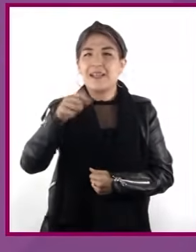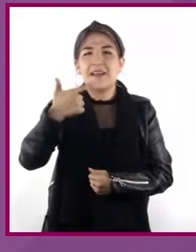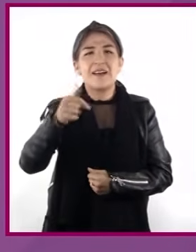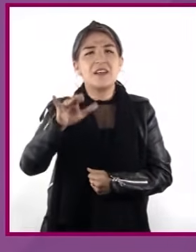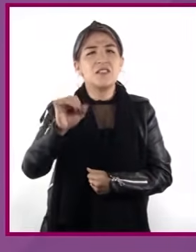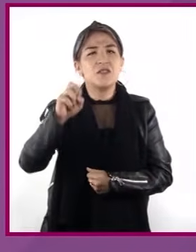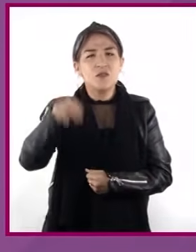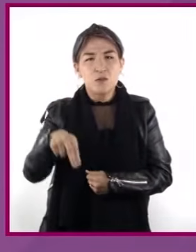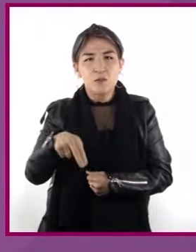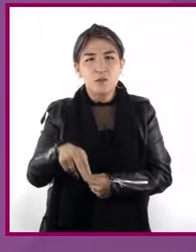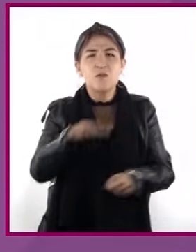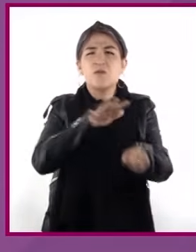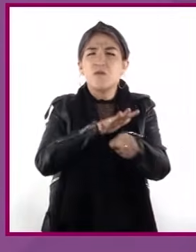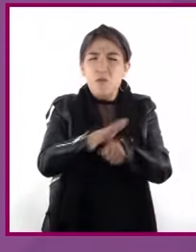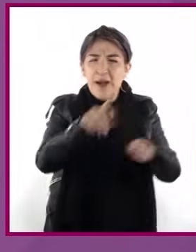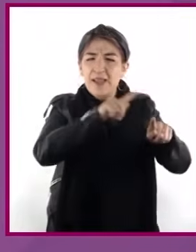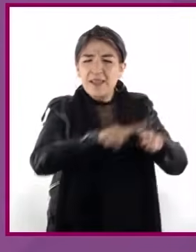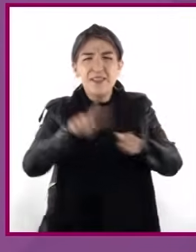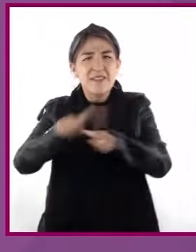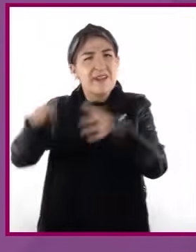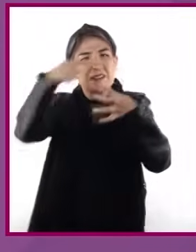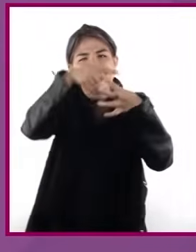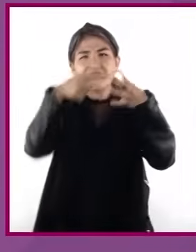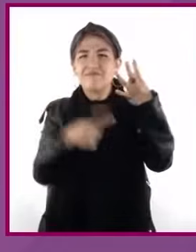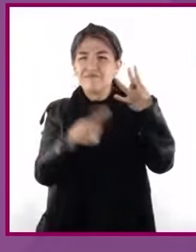¿Cuáles son las diferencias entre estos estados?